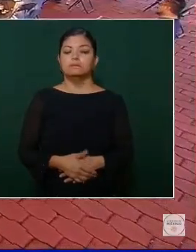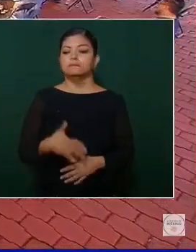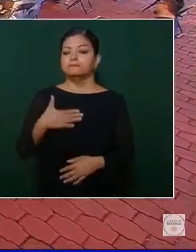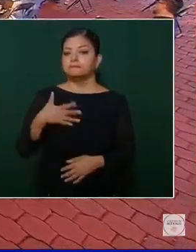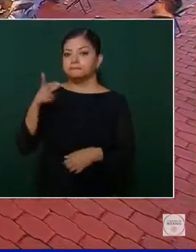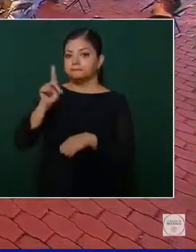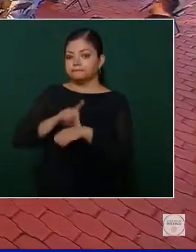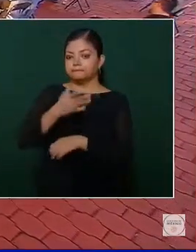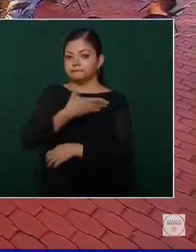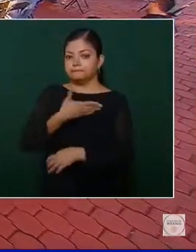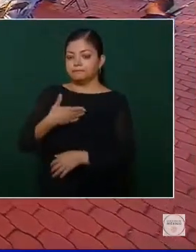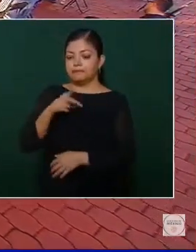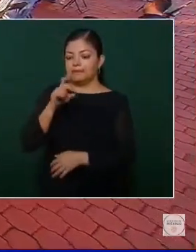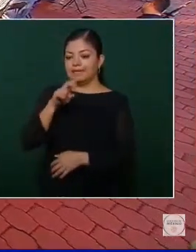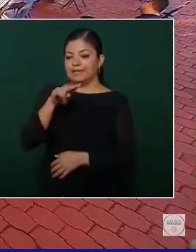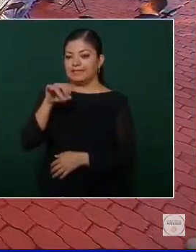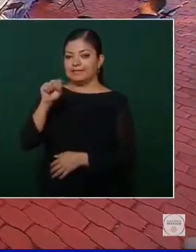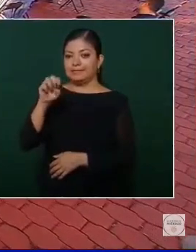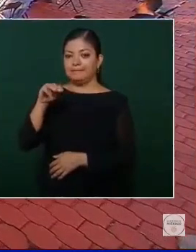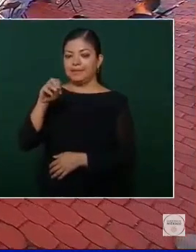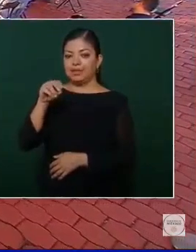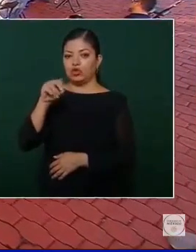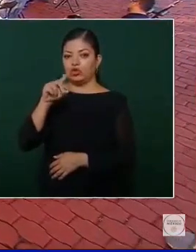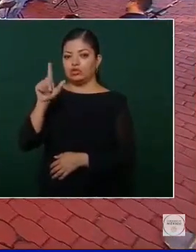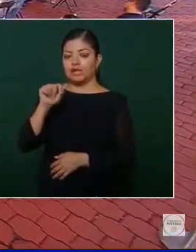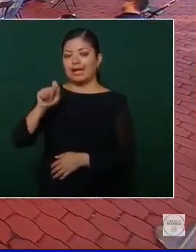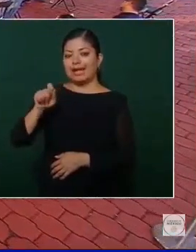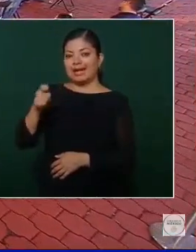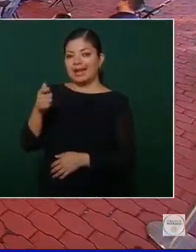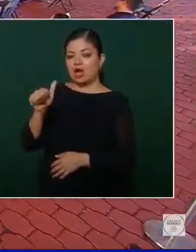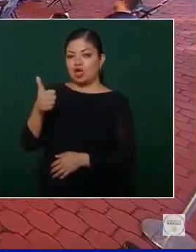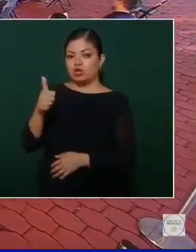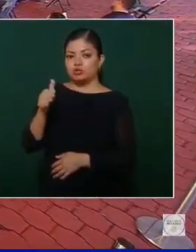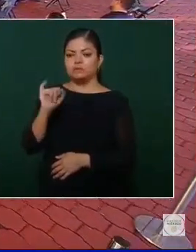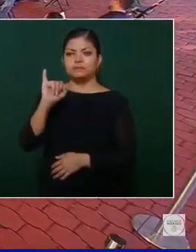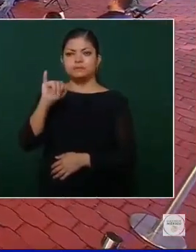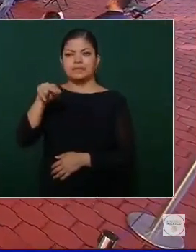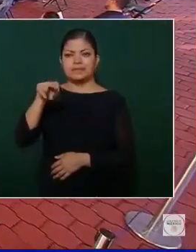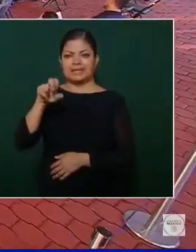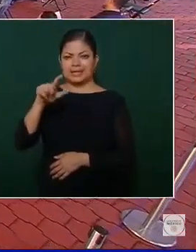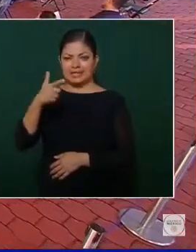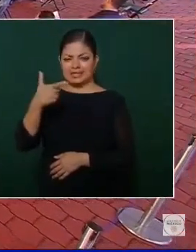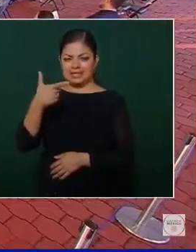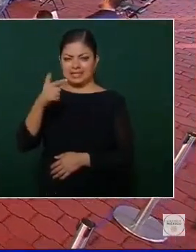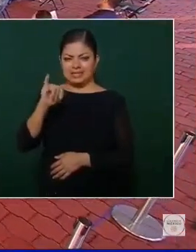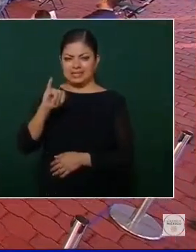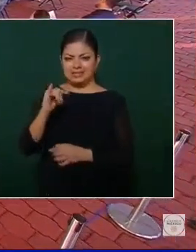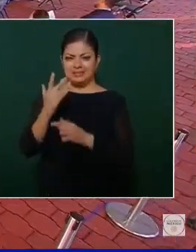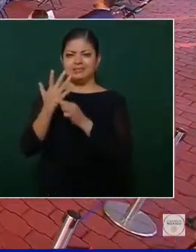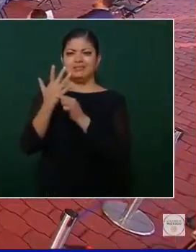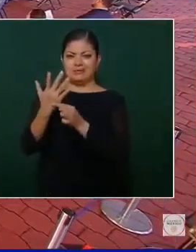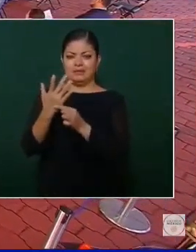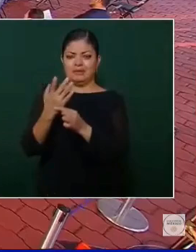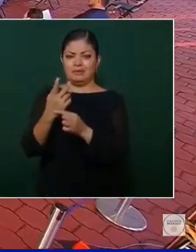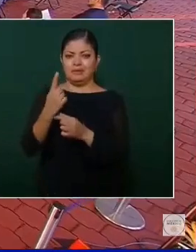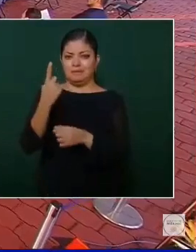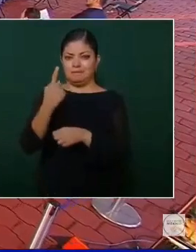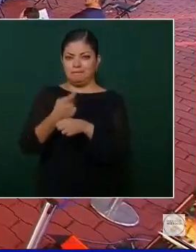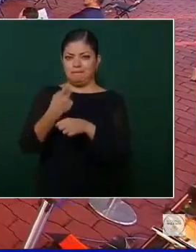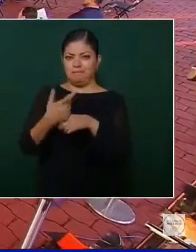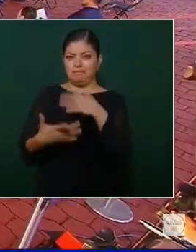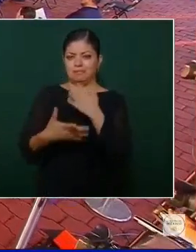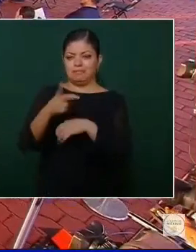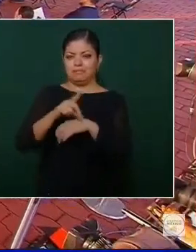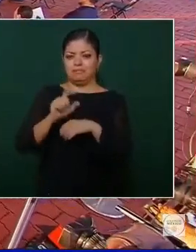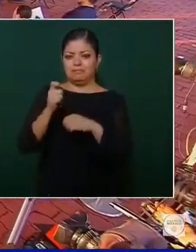Buenos días, presidente. Denise Mendoza, de Canal 11. El INEGI dio a conocer que en la primera quincena de julio la inflación